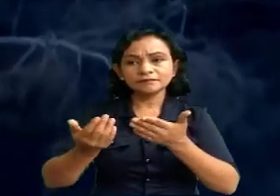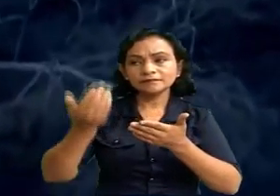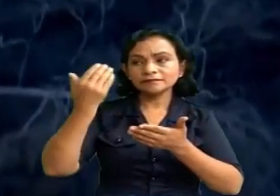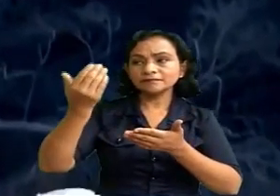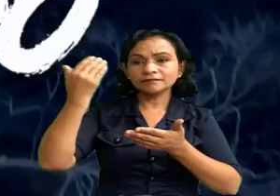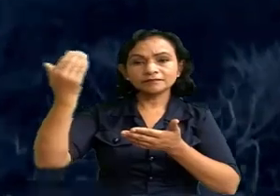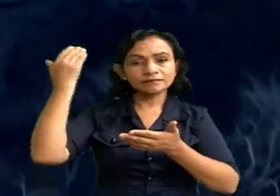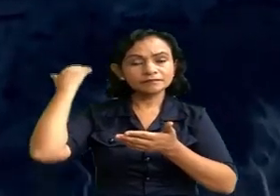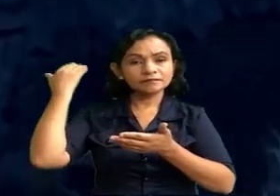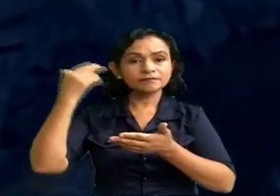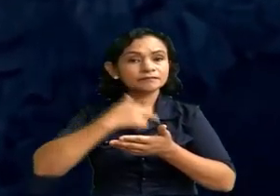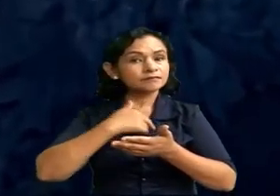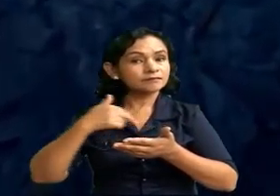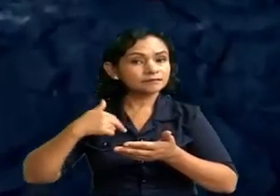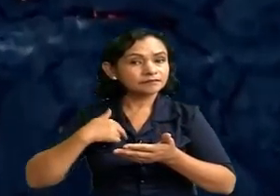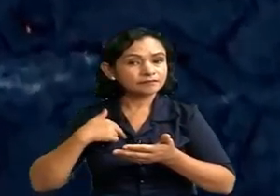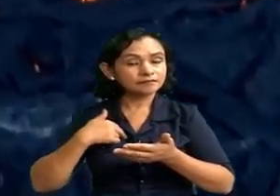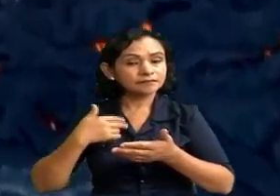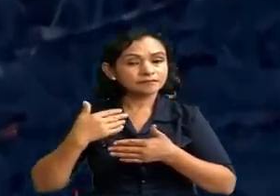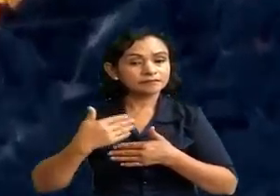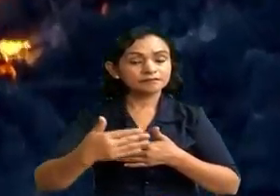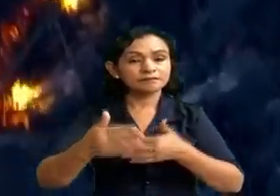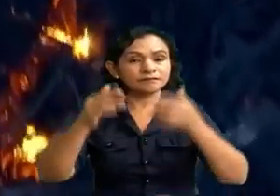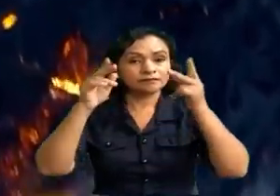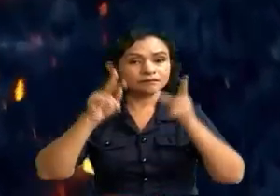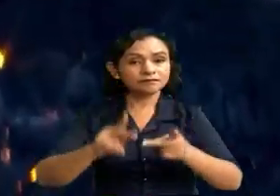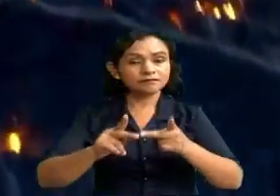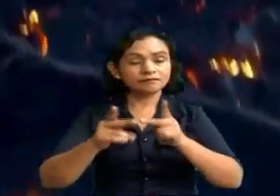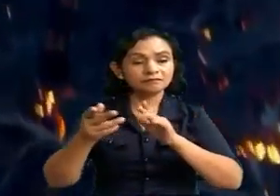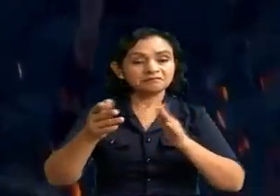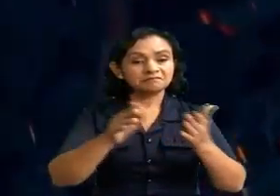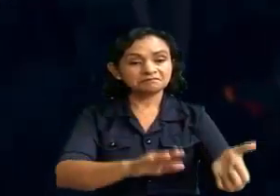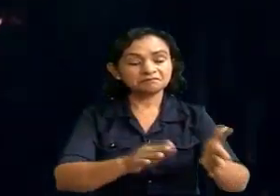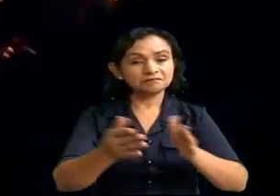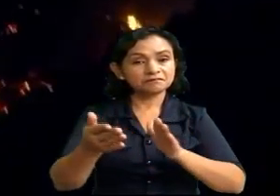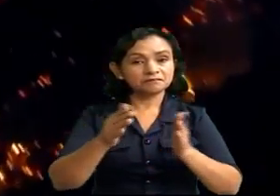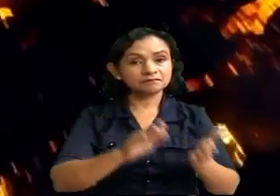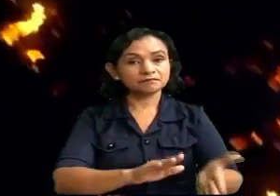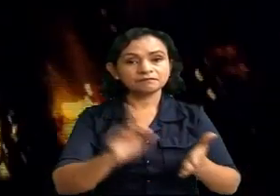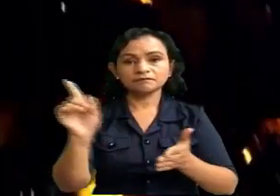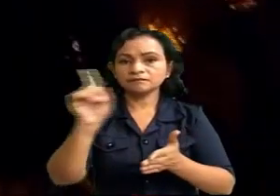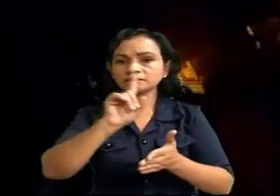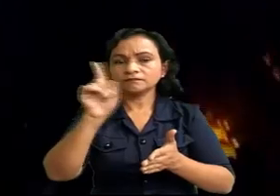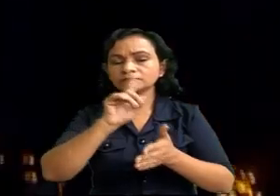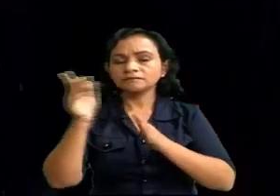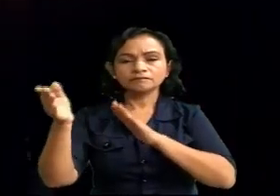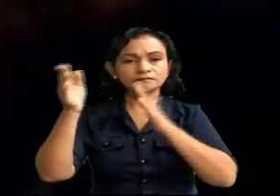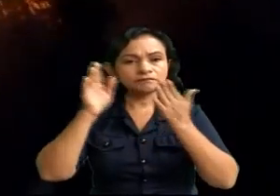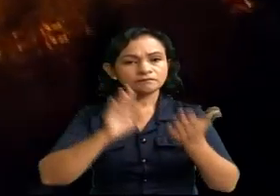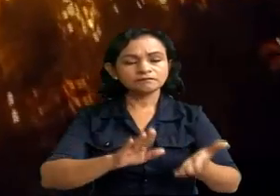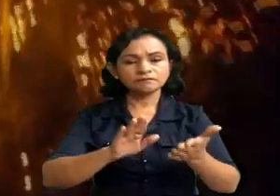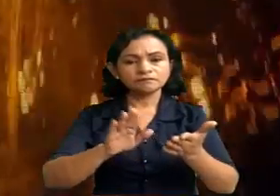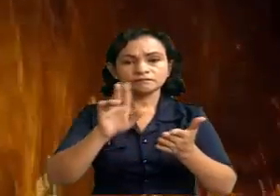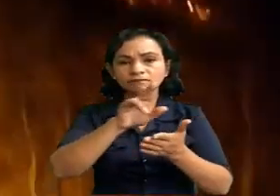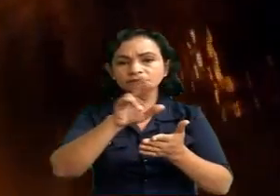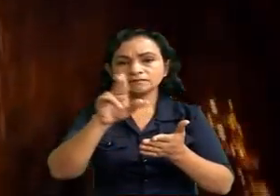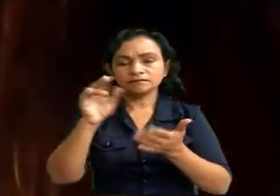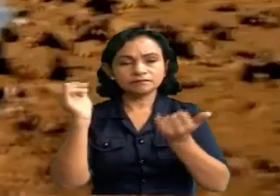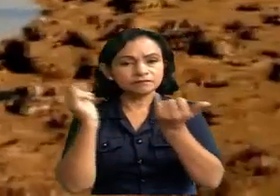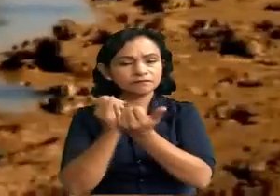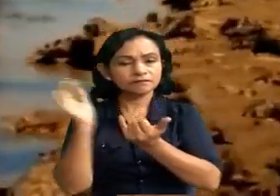histórica ocurre cuando hay algo que está muriendo, pero no termina de morir. Y al mismo